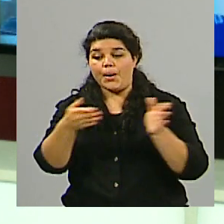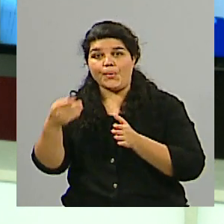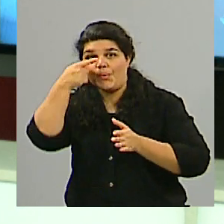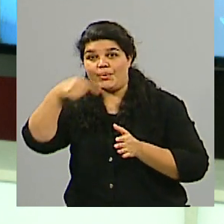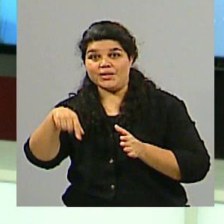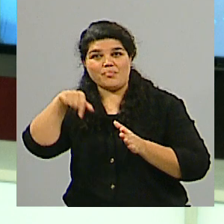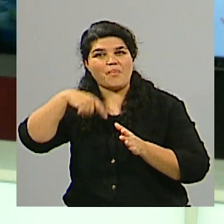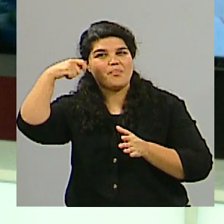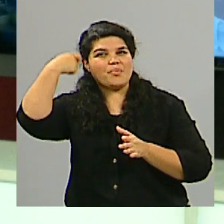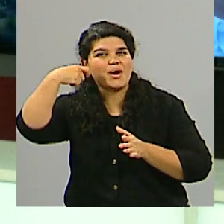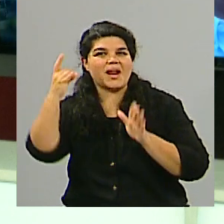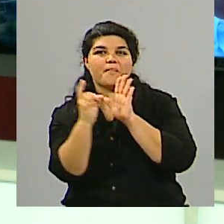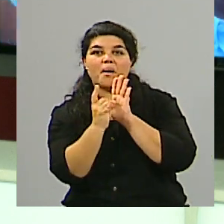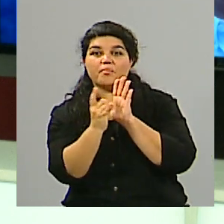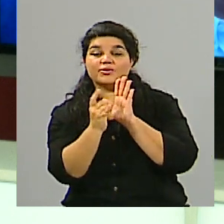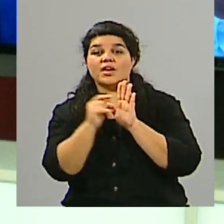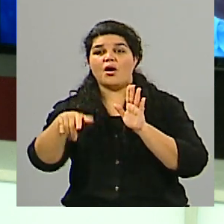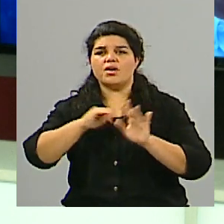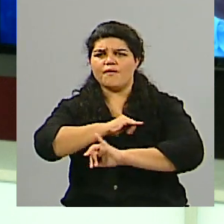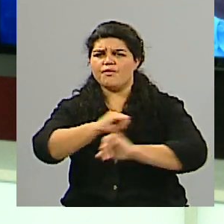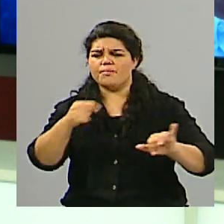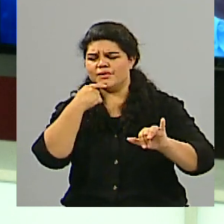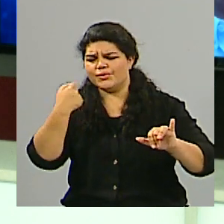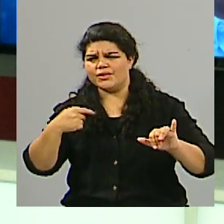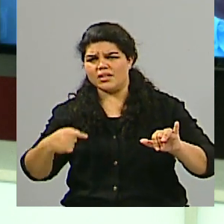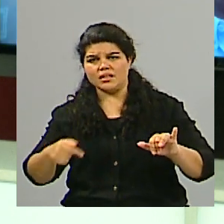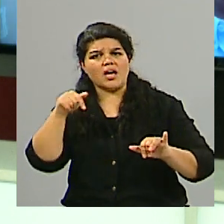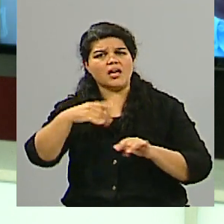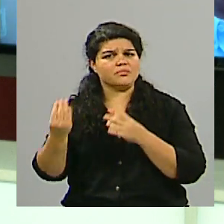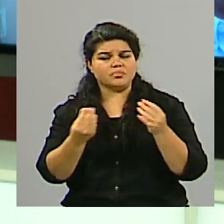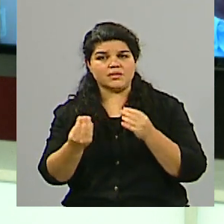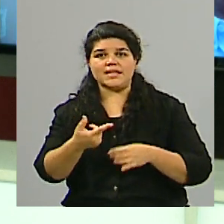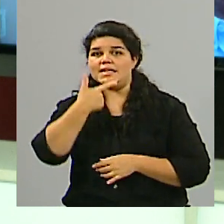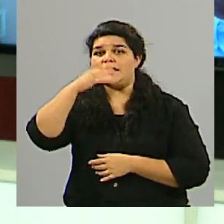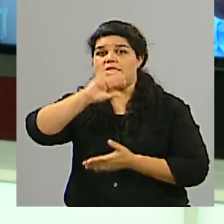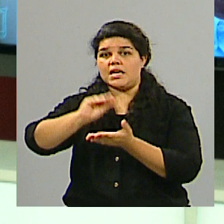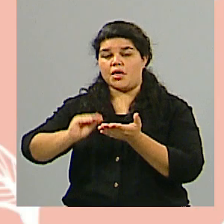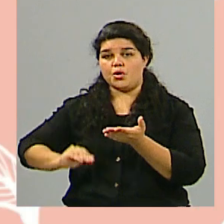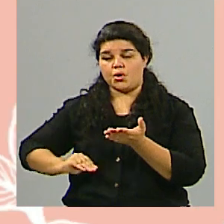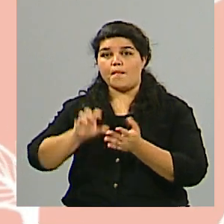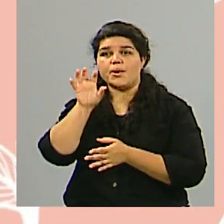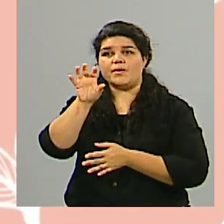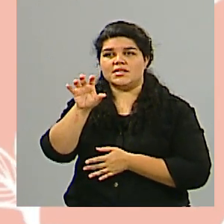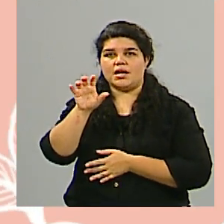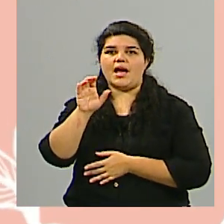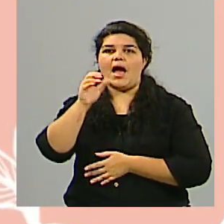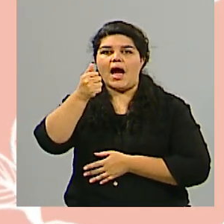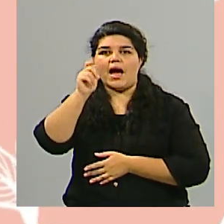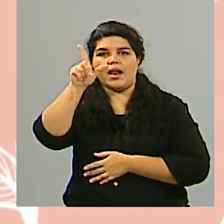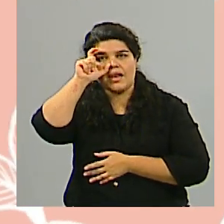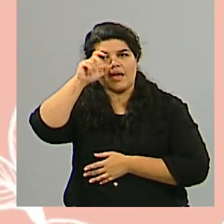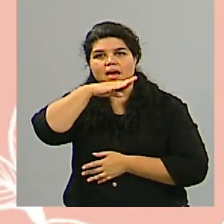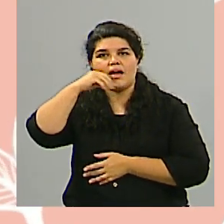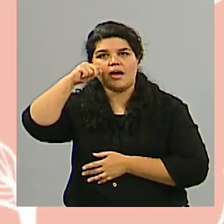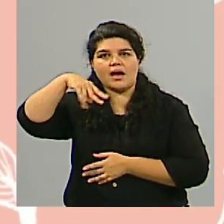Apuntes, tenemos que dar una triste información que tiene que ver con el fallecimiento del senador provincial Alejandro Bermejo, que en horas